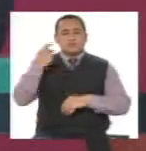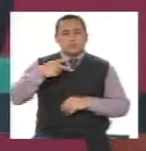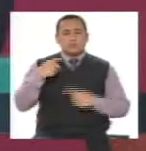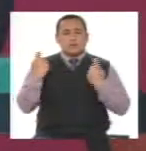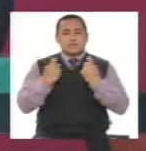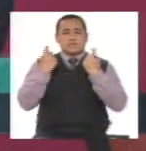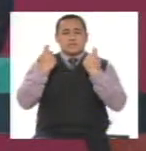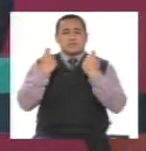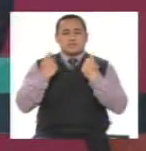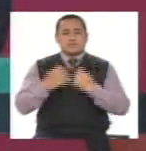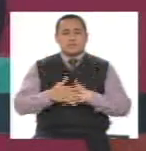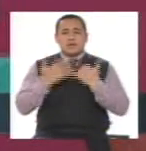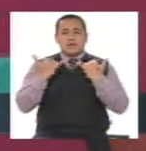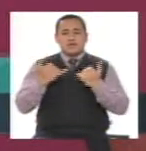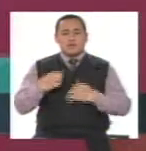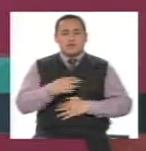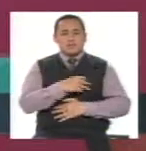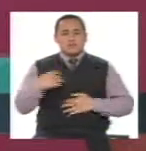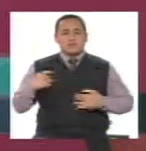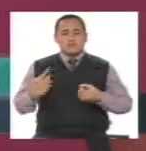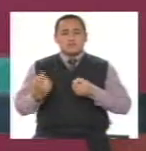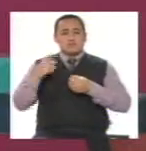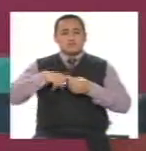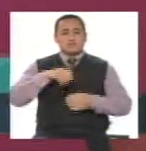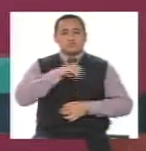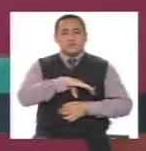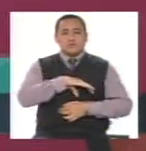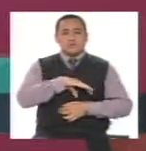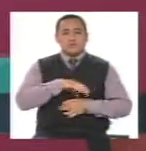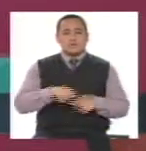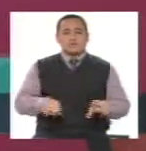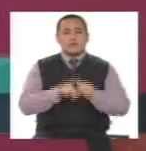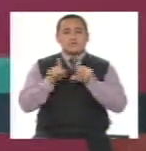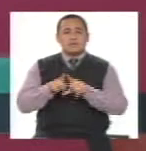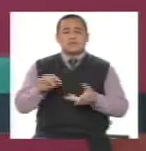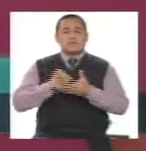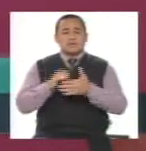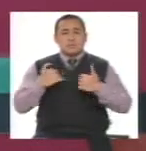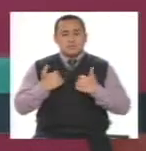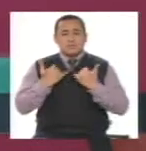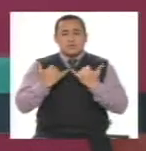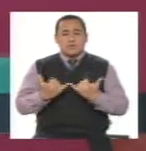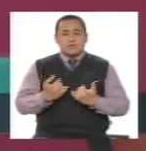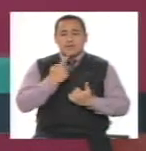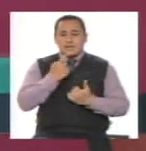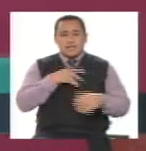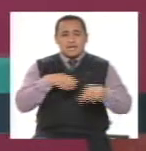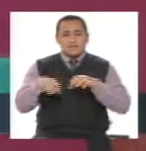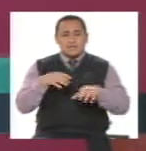aniversario al MIDIS, y lo que tenemos hoy día que hacer